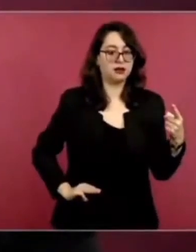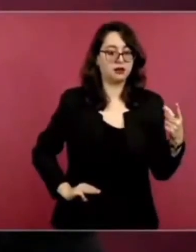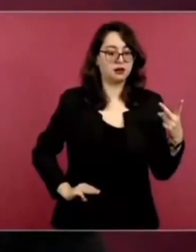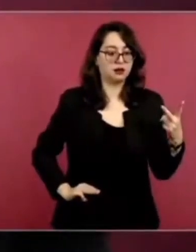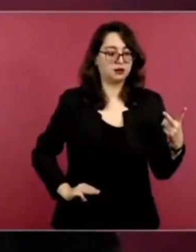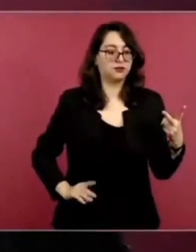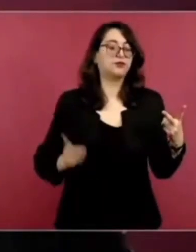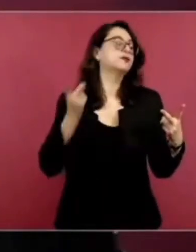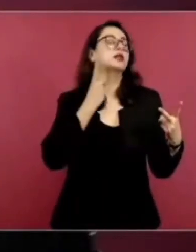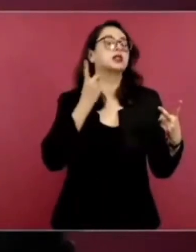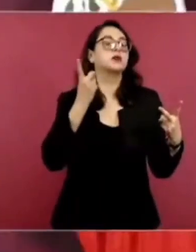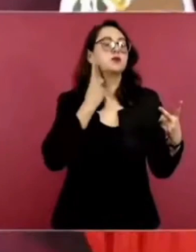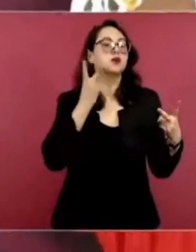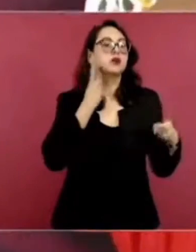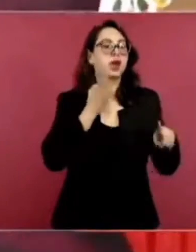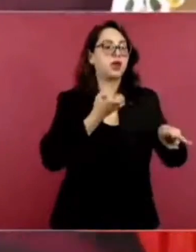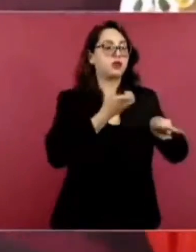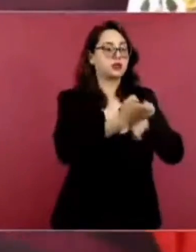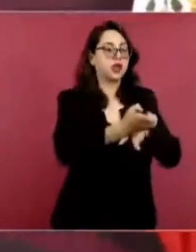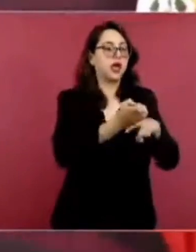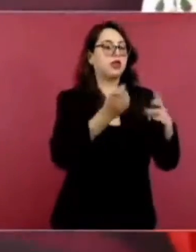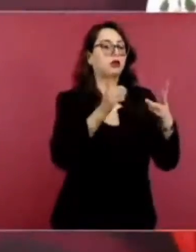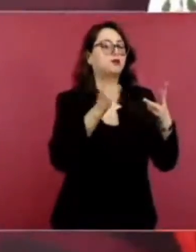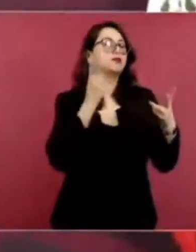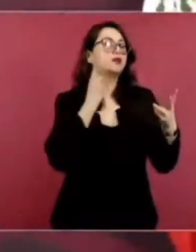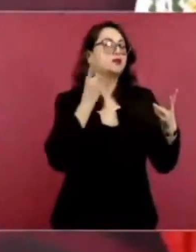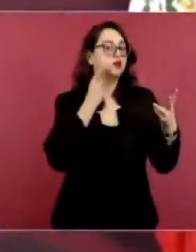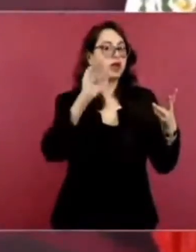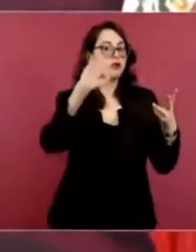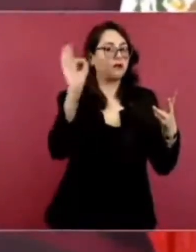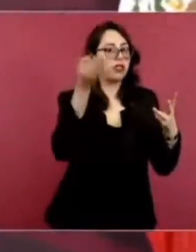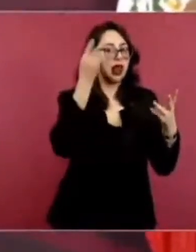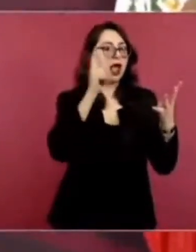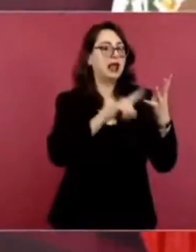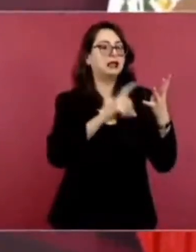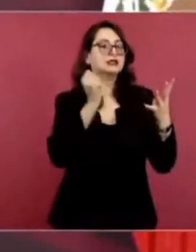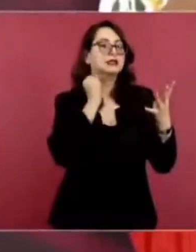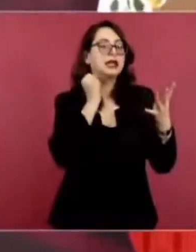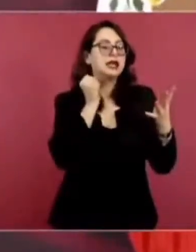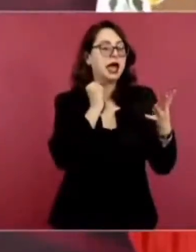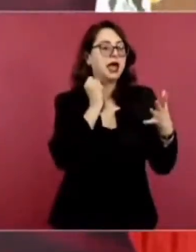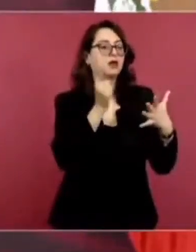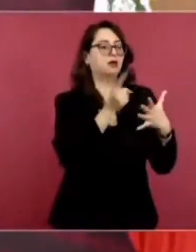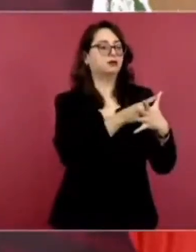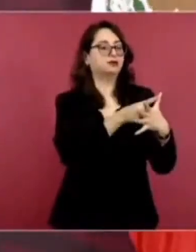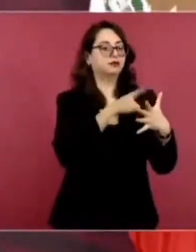a los diputados locales, diputados federales, senadores, gobernadores,